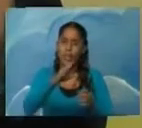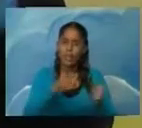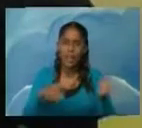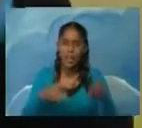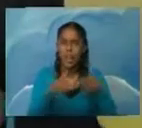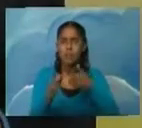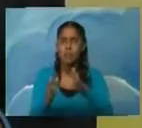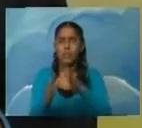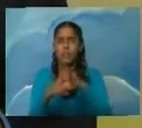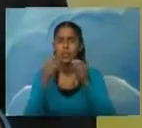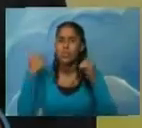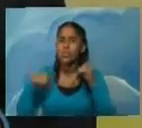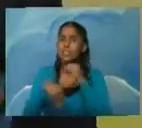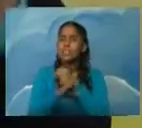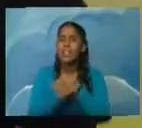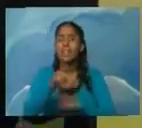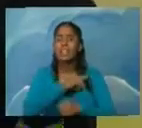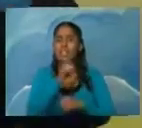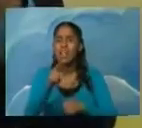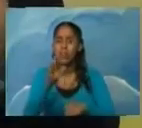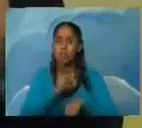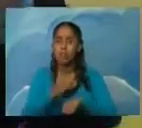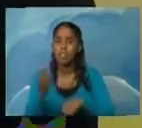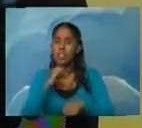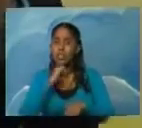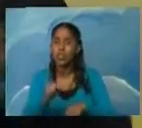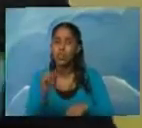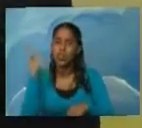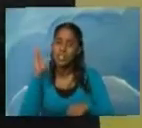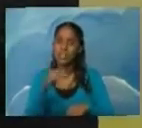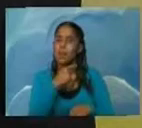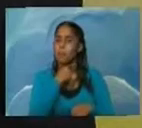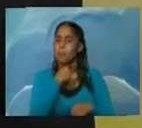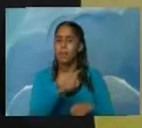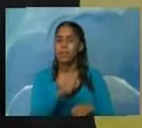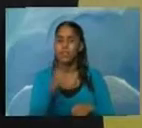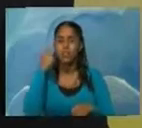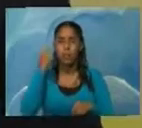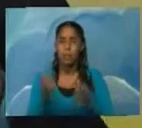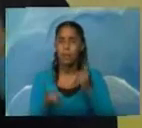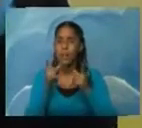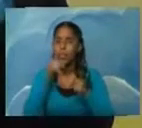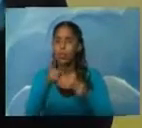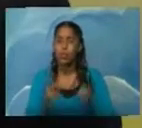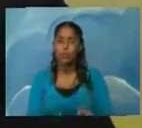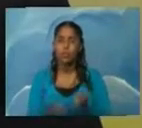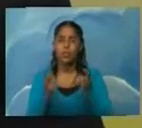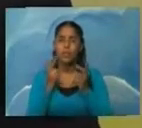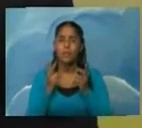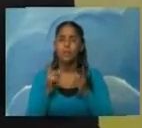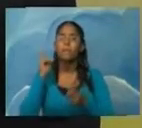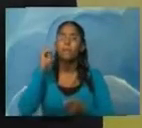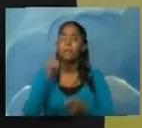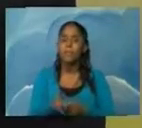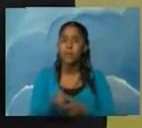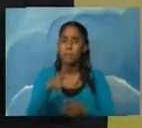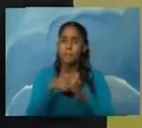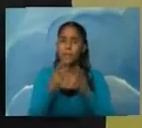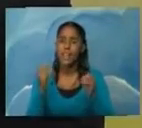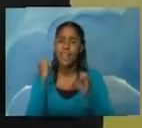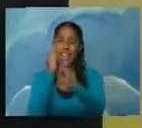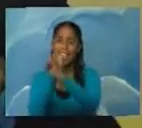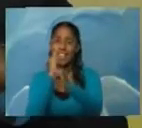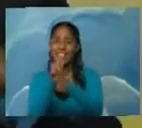mire, sálgase de ahí, porque eso lo que trae es perdición para tu vida. También el